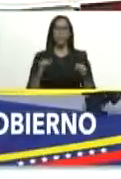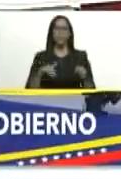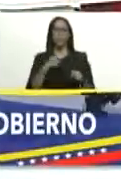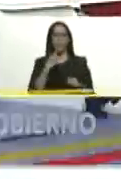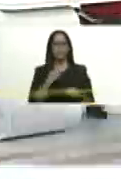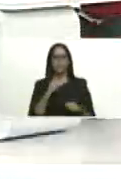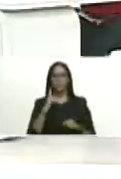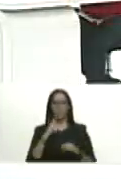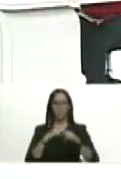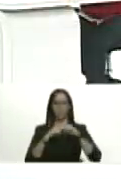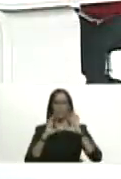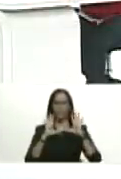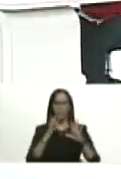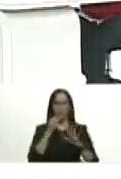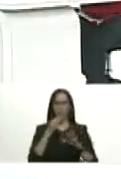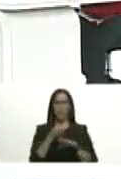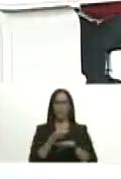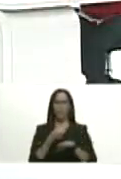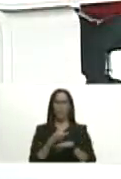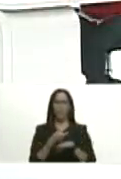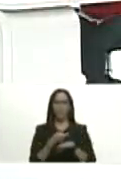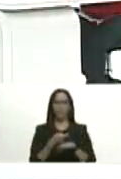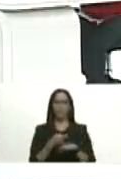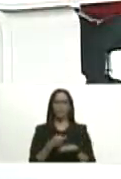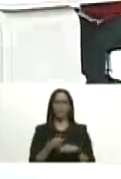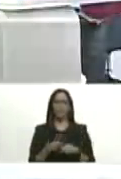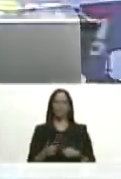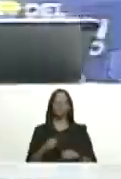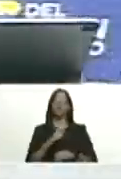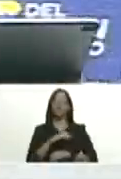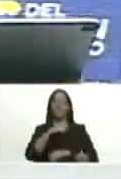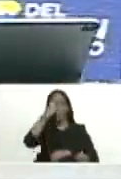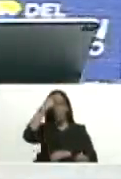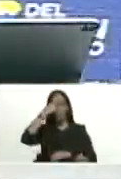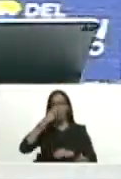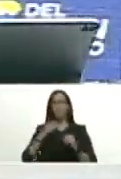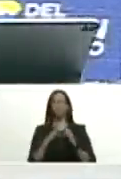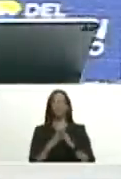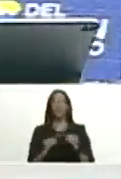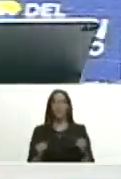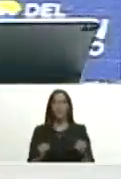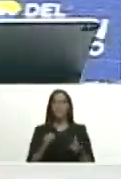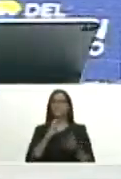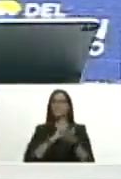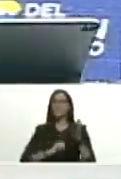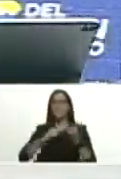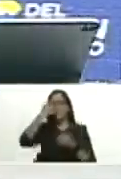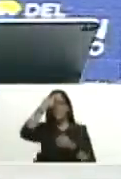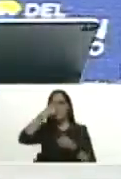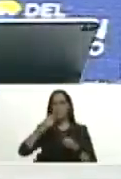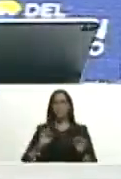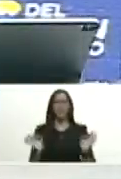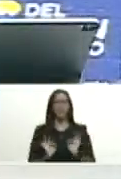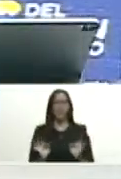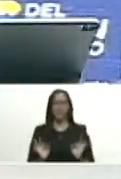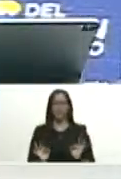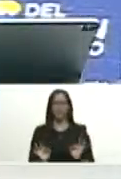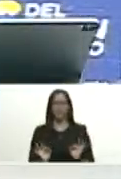el 1x10 del buen gobierno, con el pueblo todo, sin el pueblo